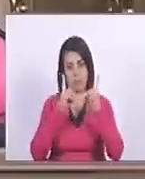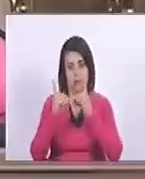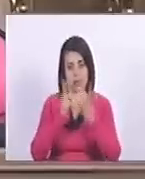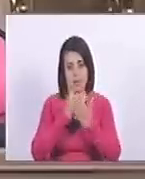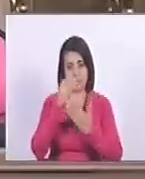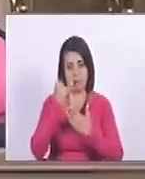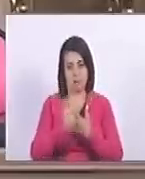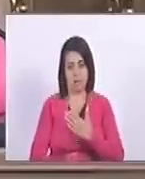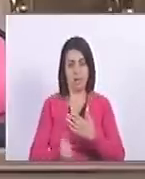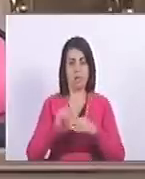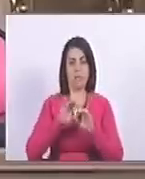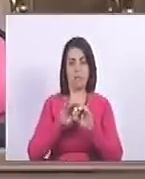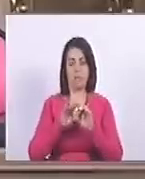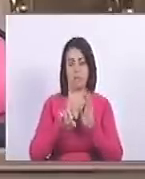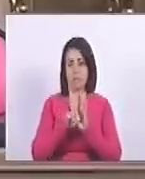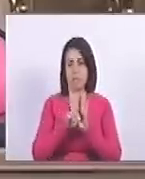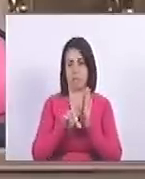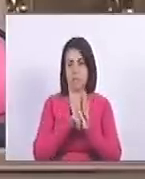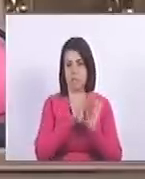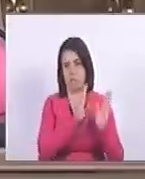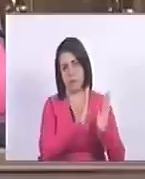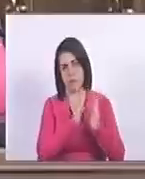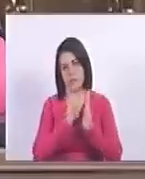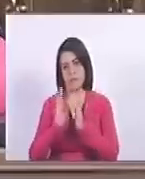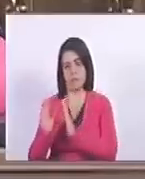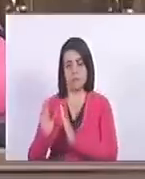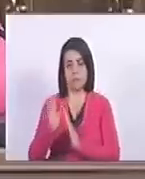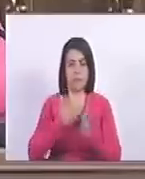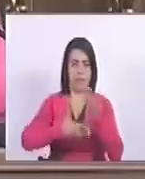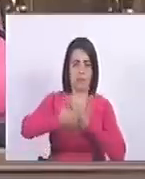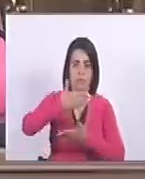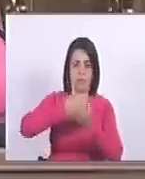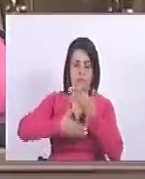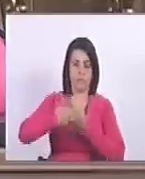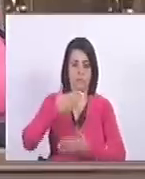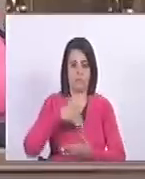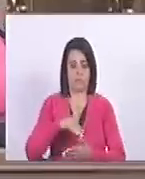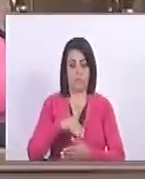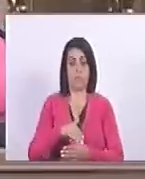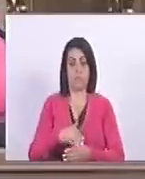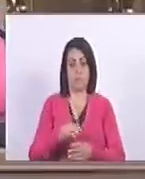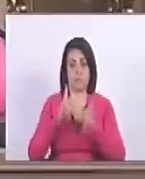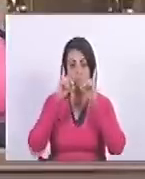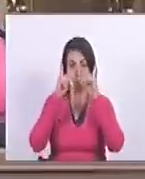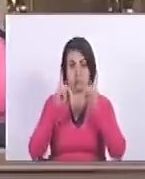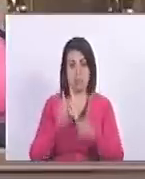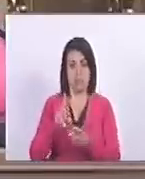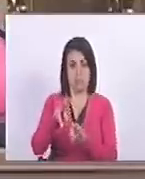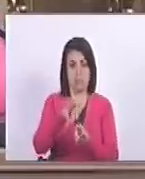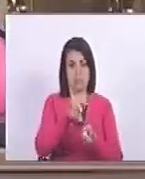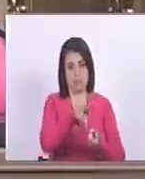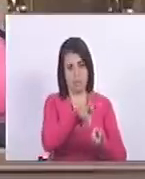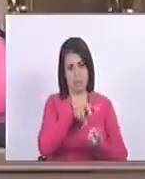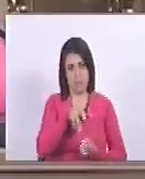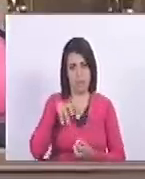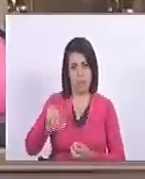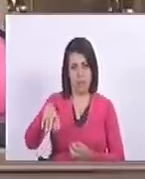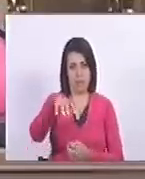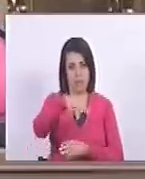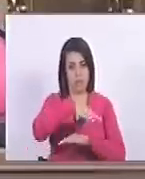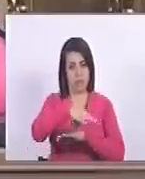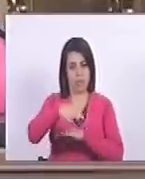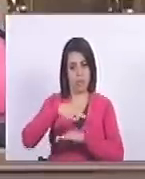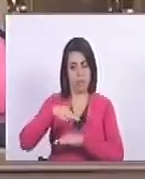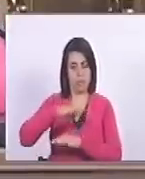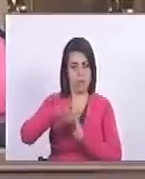del proyecto de ley orgánica de coordinación y armonización de las potestades tributarias de los estados y municipios. Es